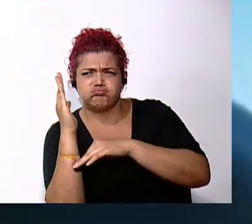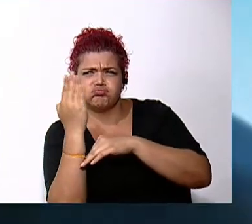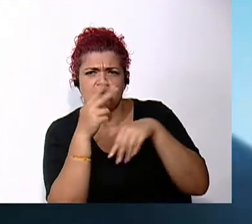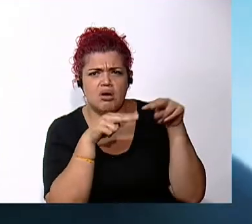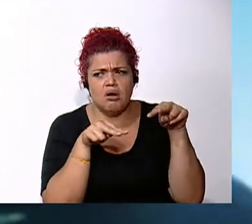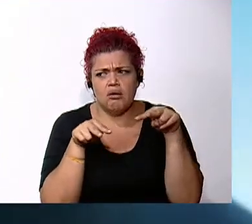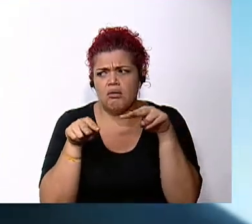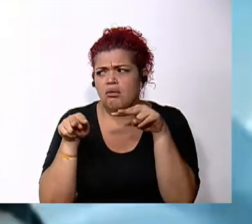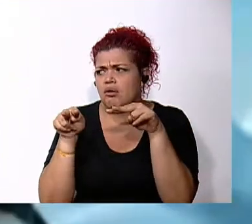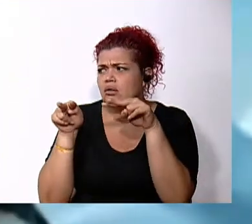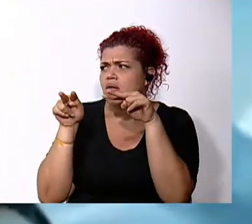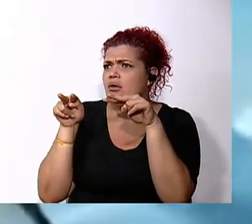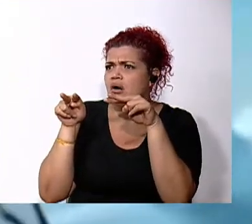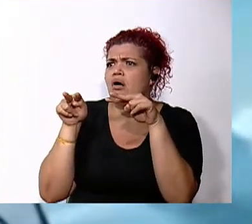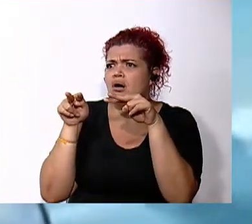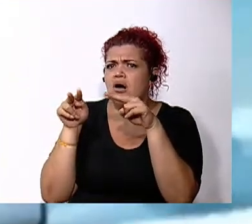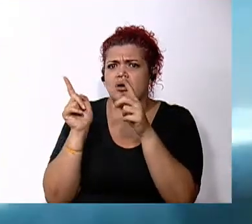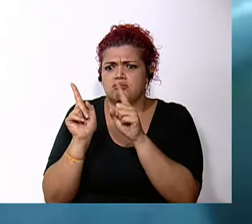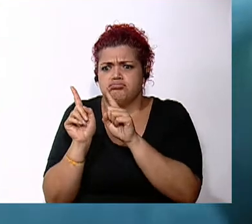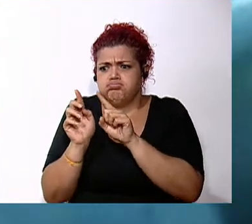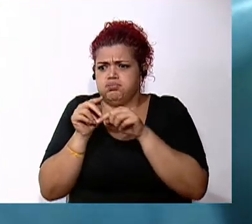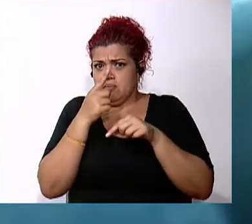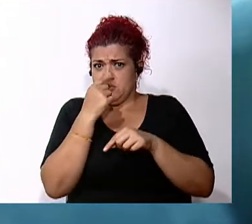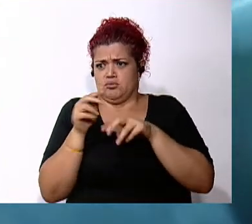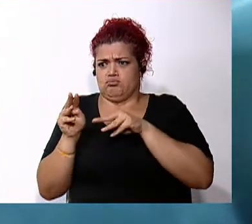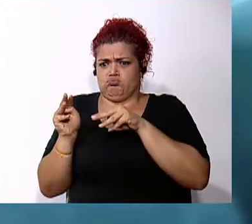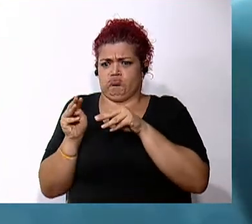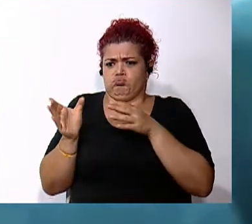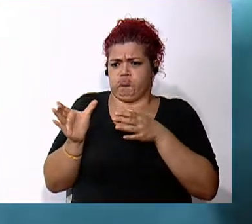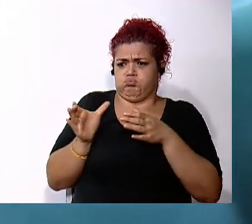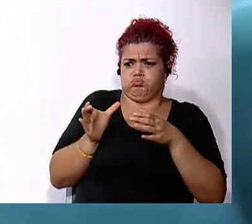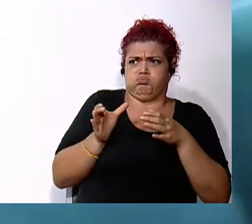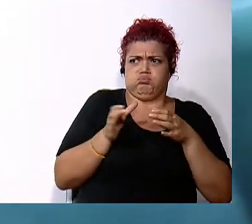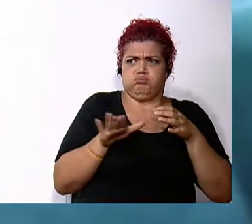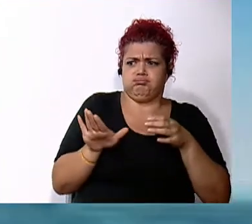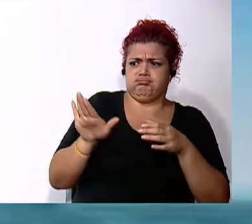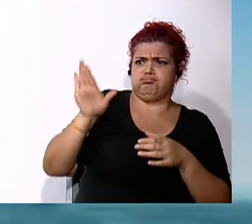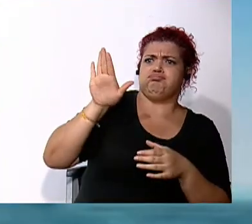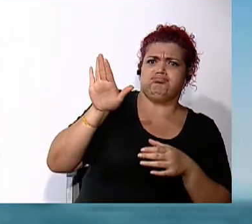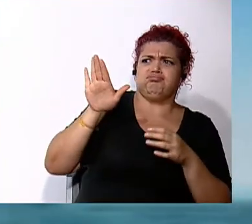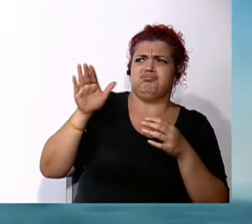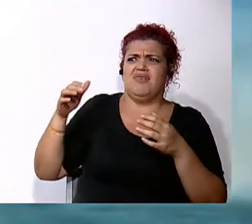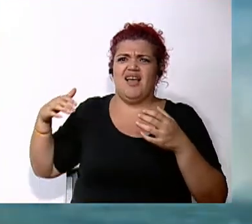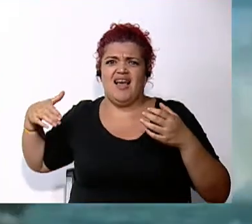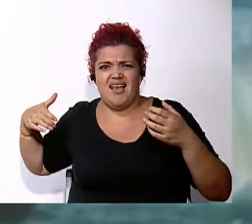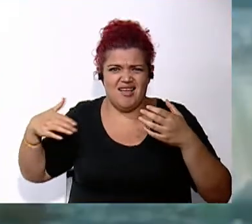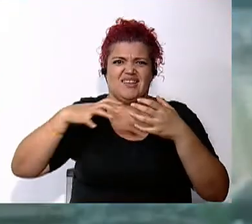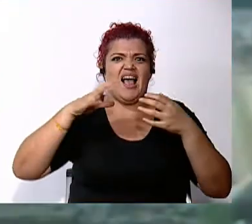Thank you.